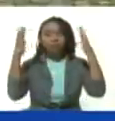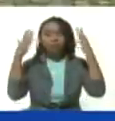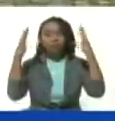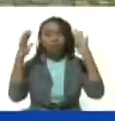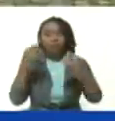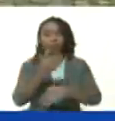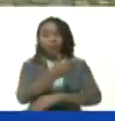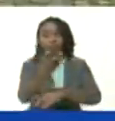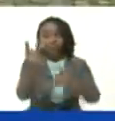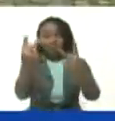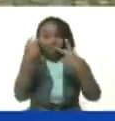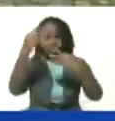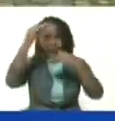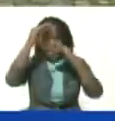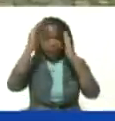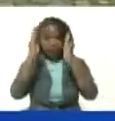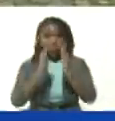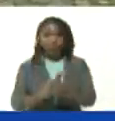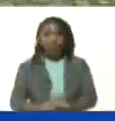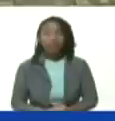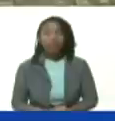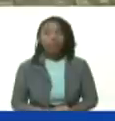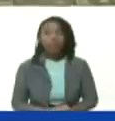Fíjense ustedes,